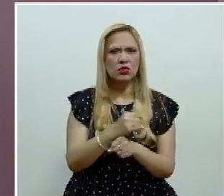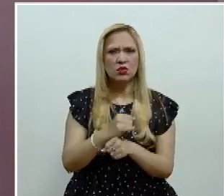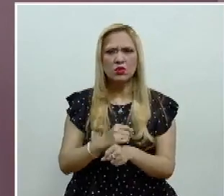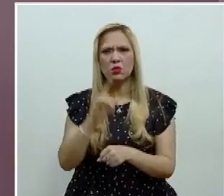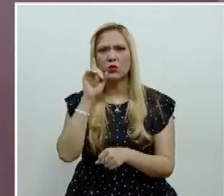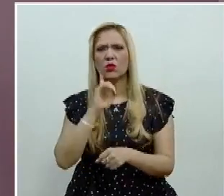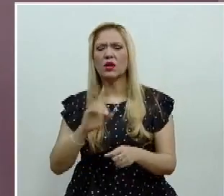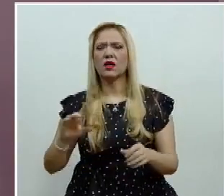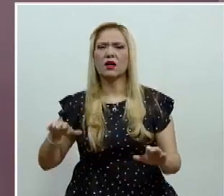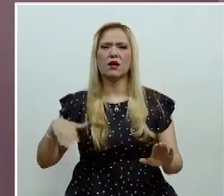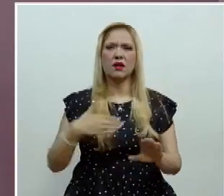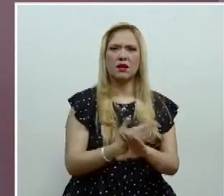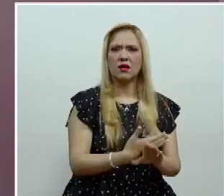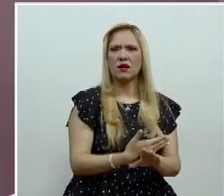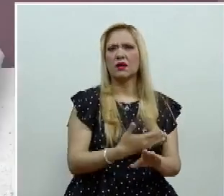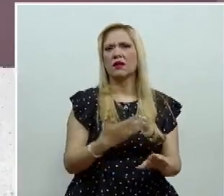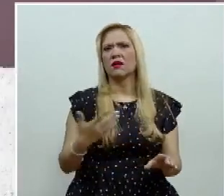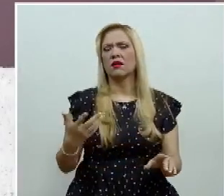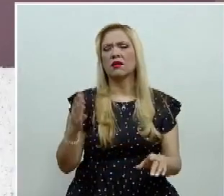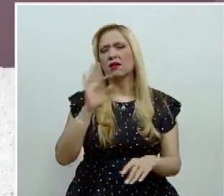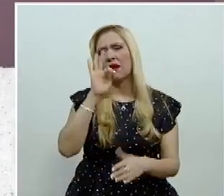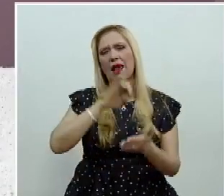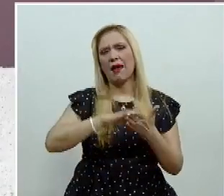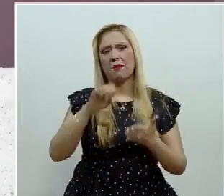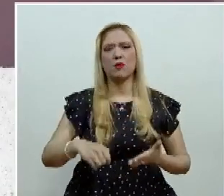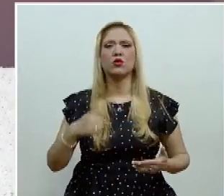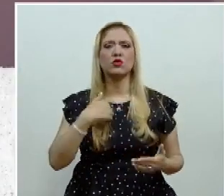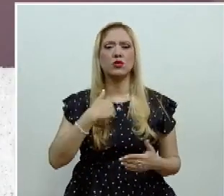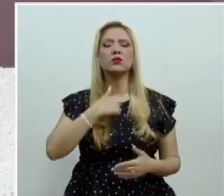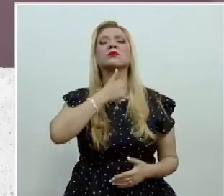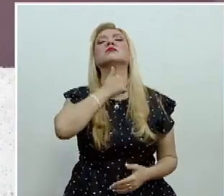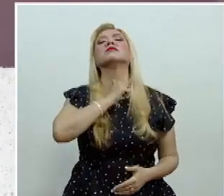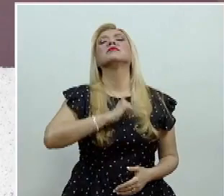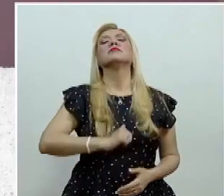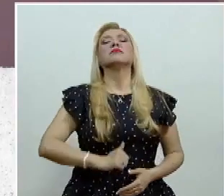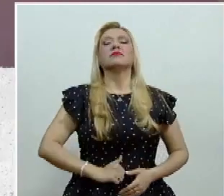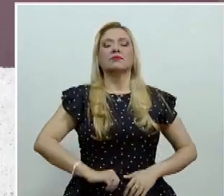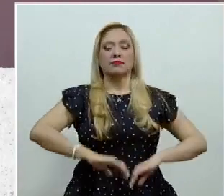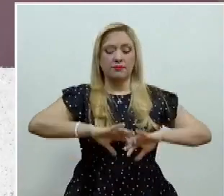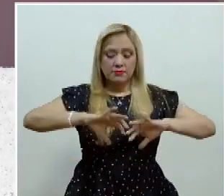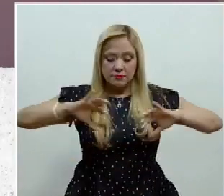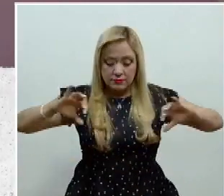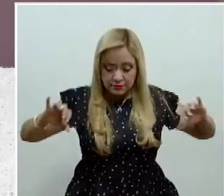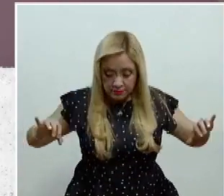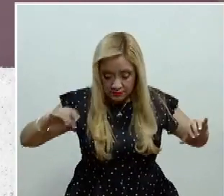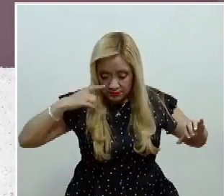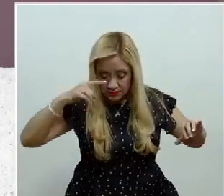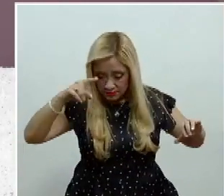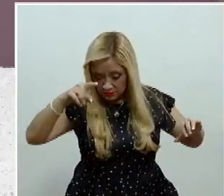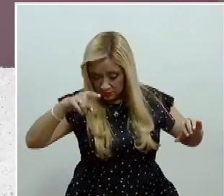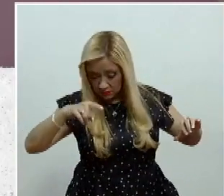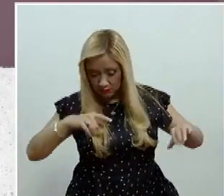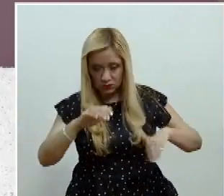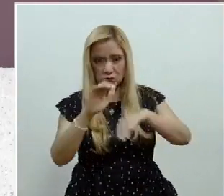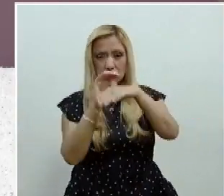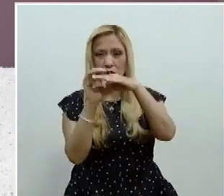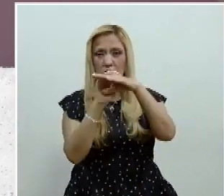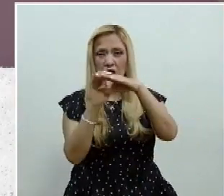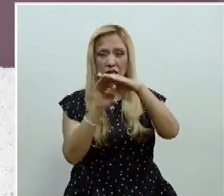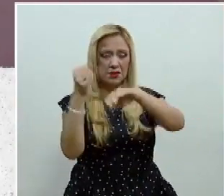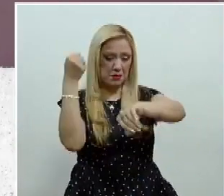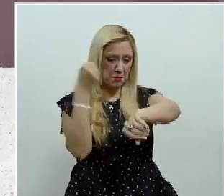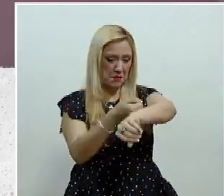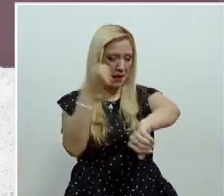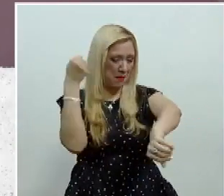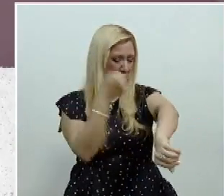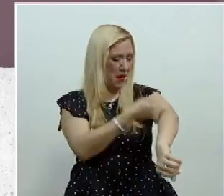género para poder reportarlos. Por ejemplo, si yo estoy haciendo una necropsia y veo que hay lesiones como moretones que son previos